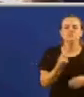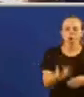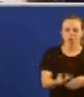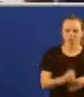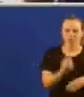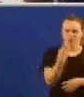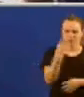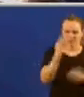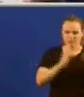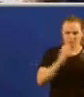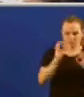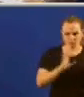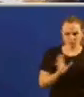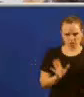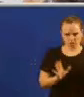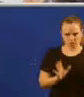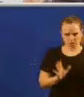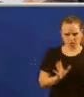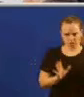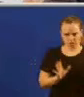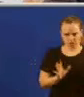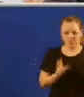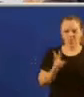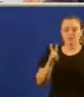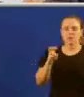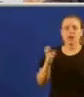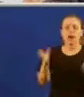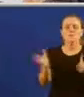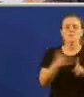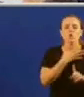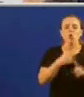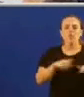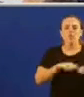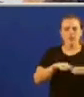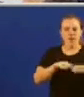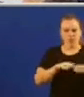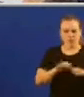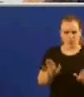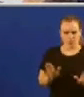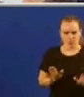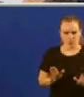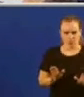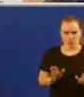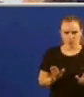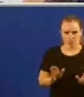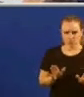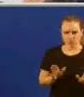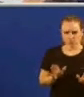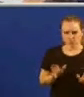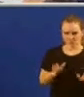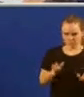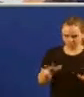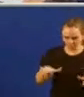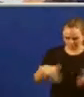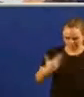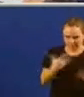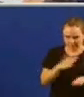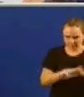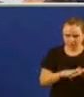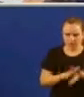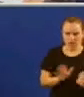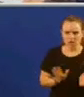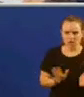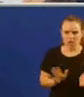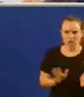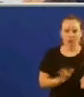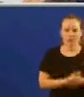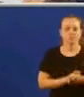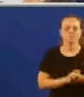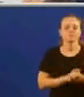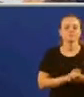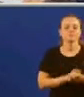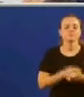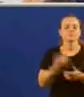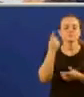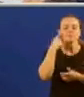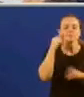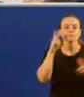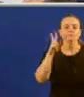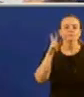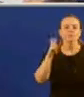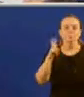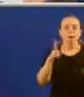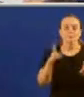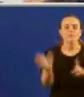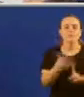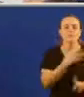vostede en violencia de xénero... Me gustaria me poder falar. Vostede en violencia